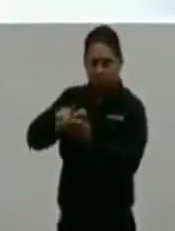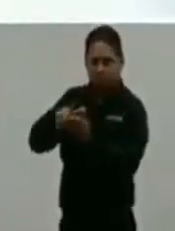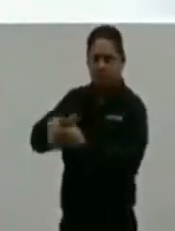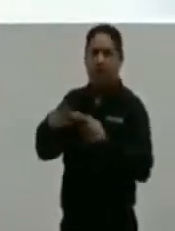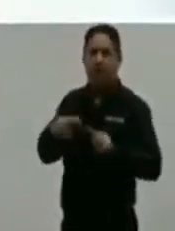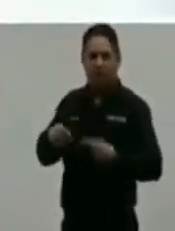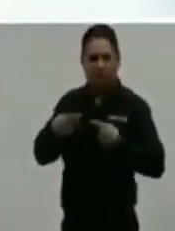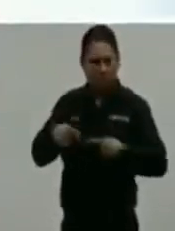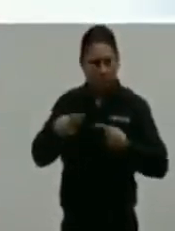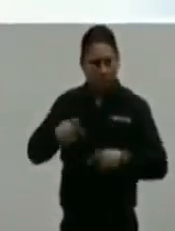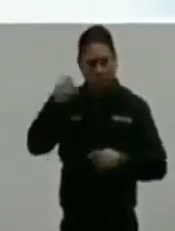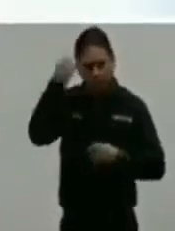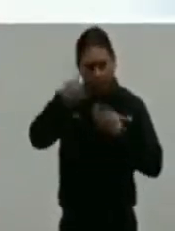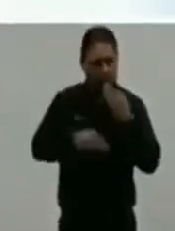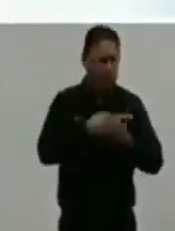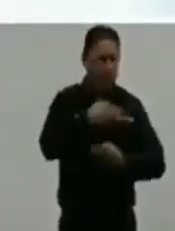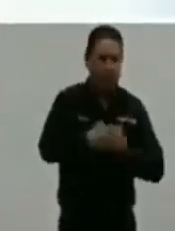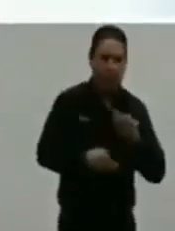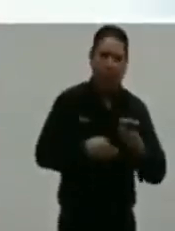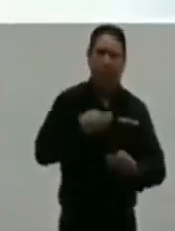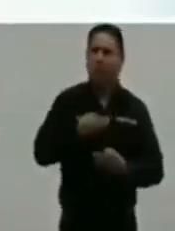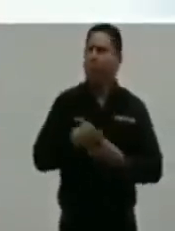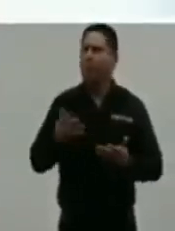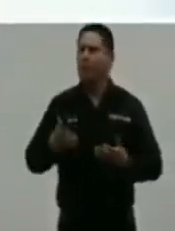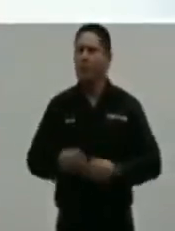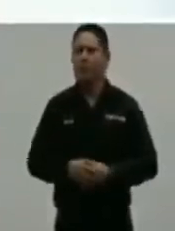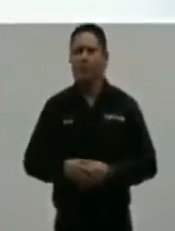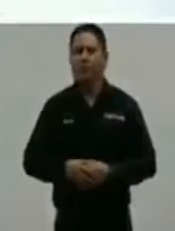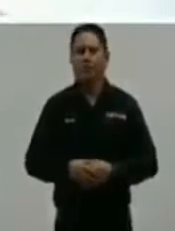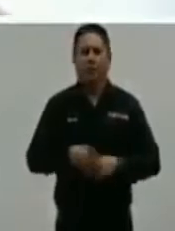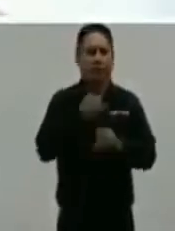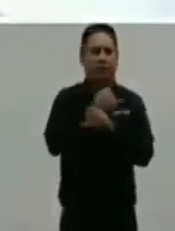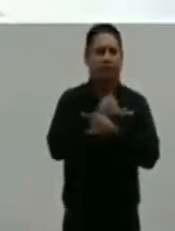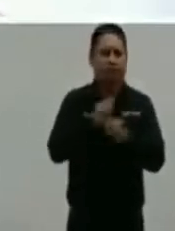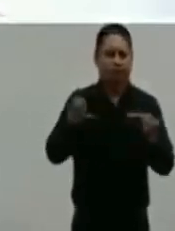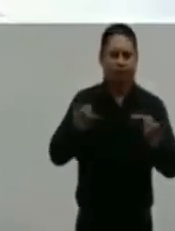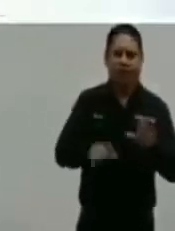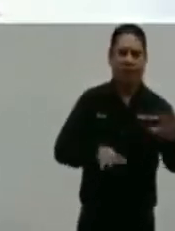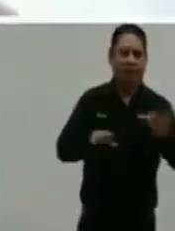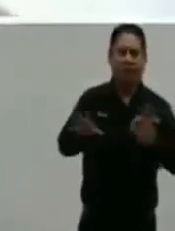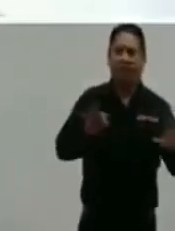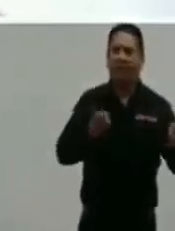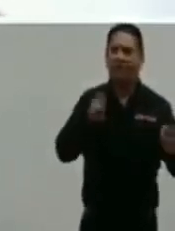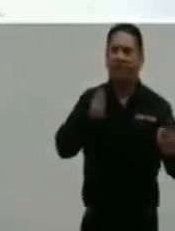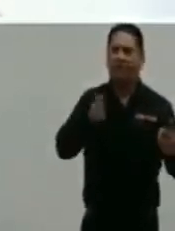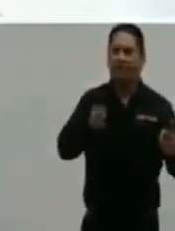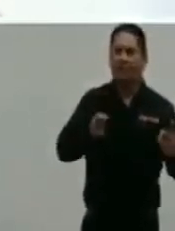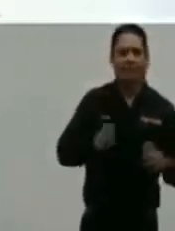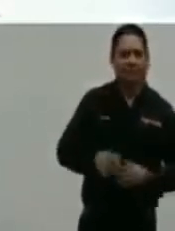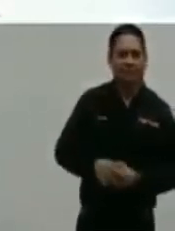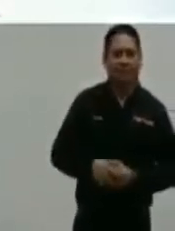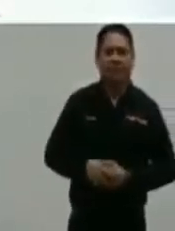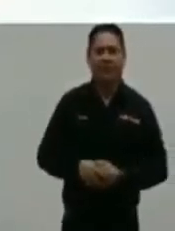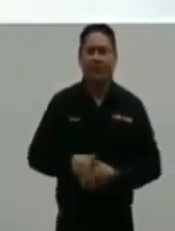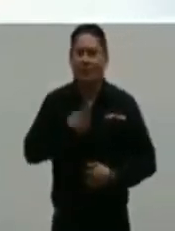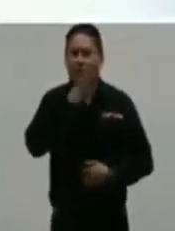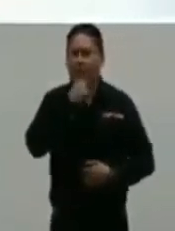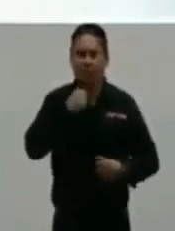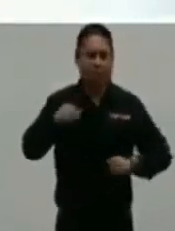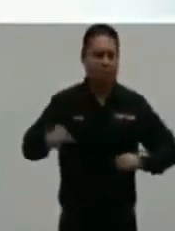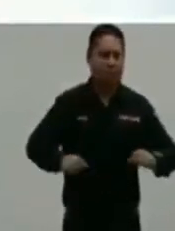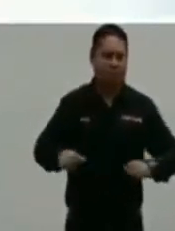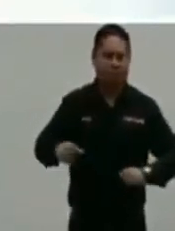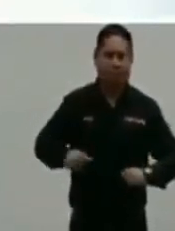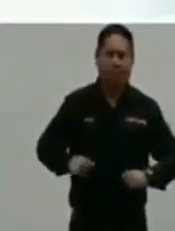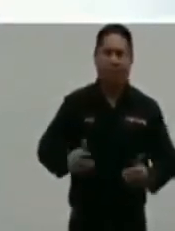o de aspirantes a candidaturas independientes. Entonces, estas actividades no se podrían realizar de